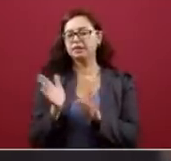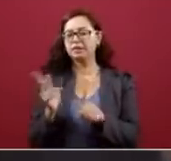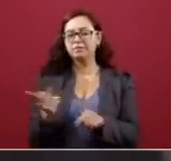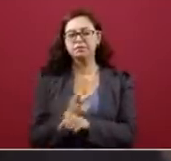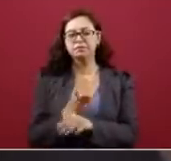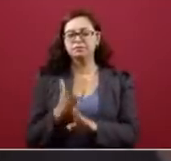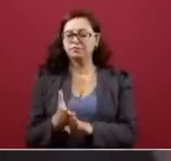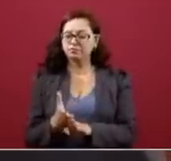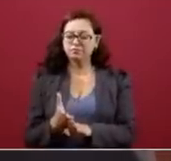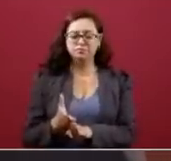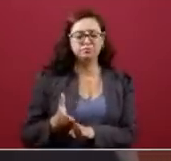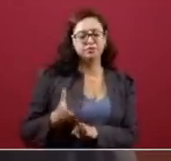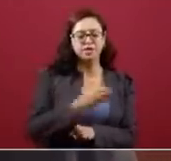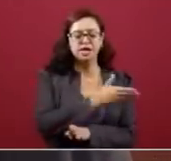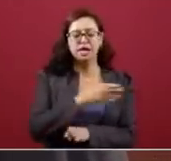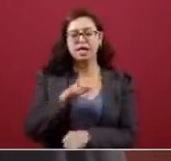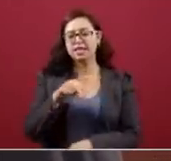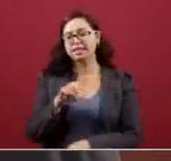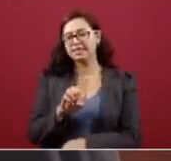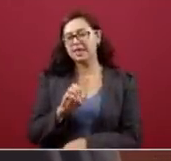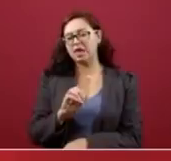la política neoliberal,